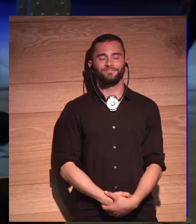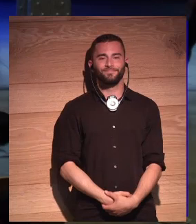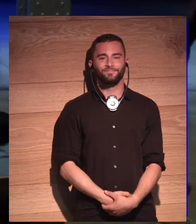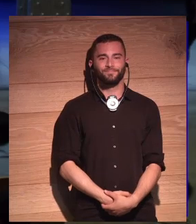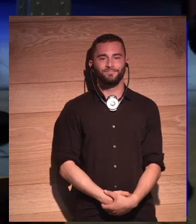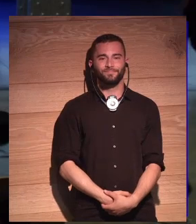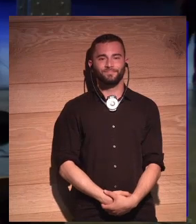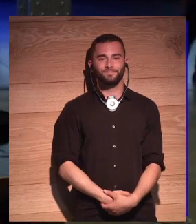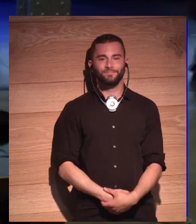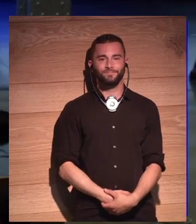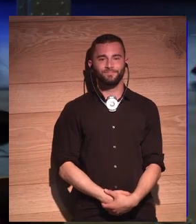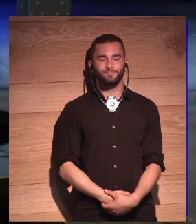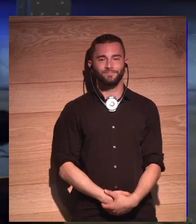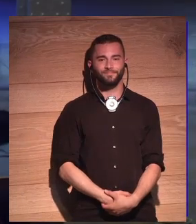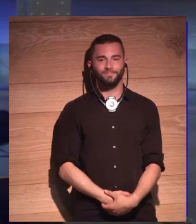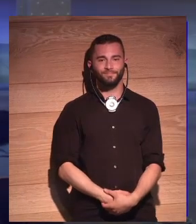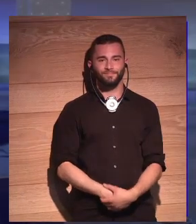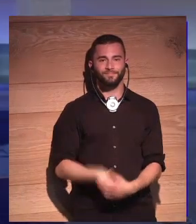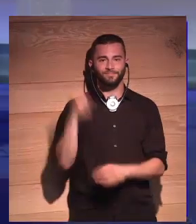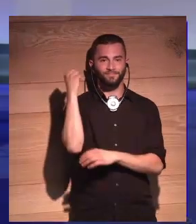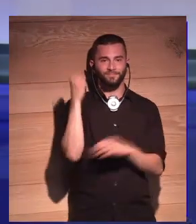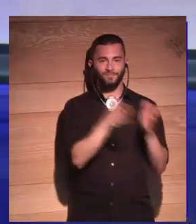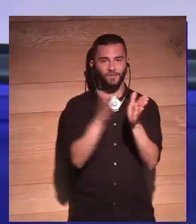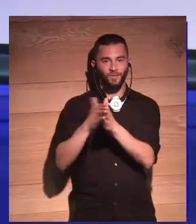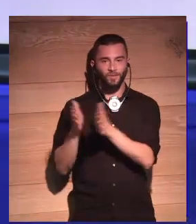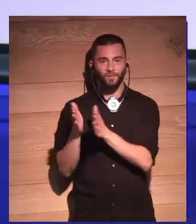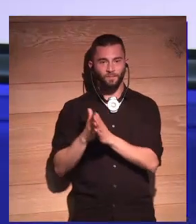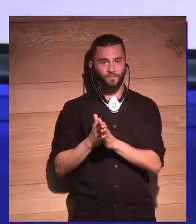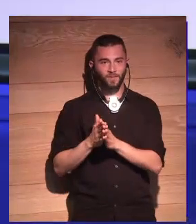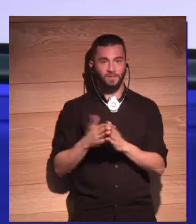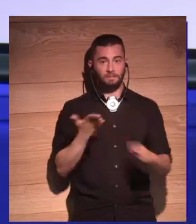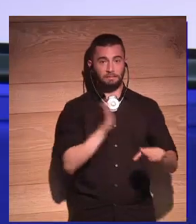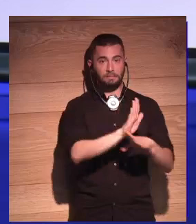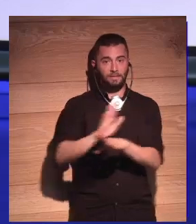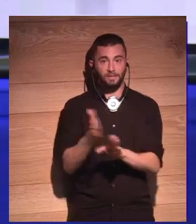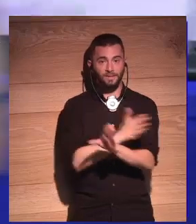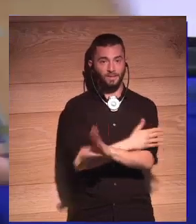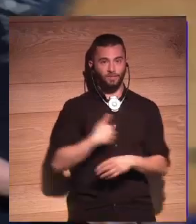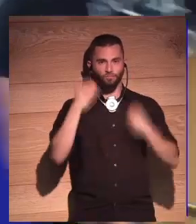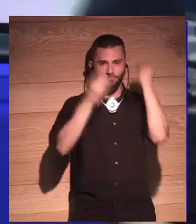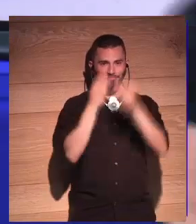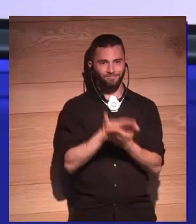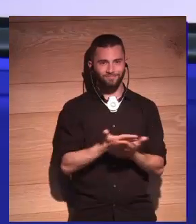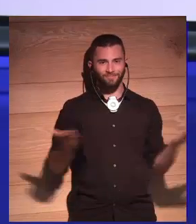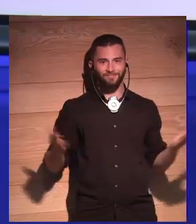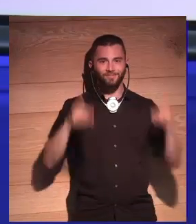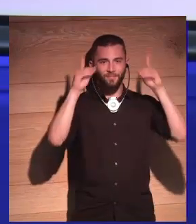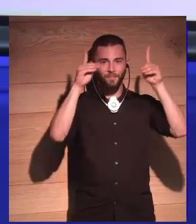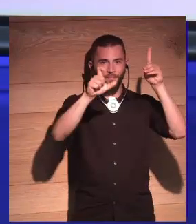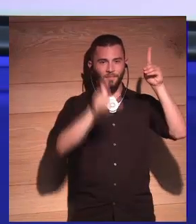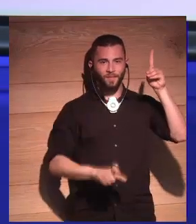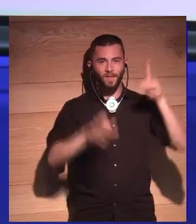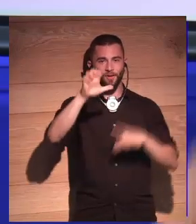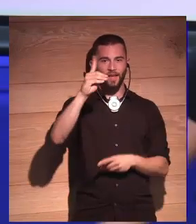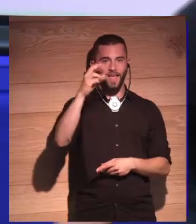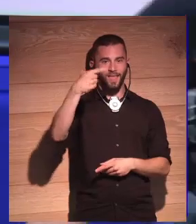Mientras, antes de presentar a mis compañeros en la mesa, quería hacer una reflexión. Decía el pedagogo Edgar